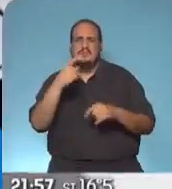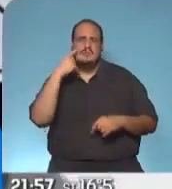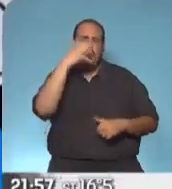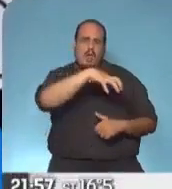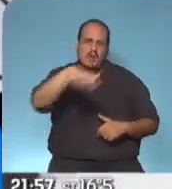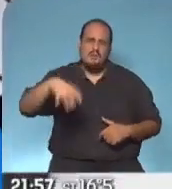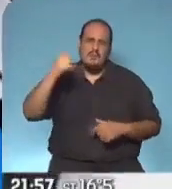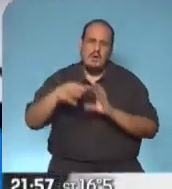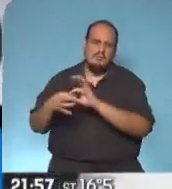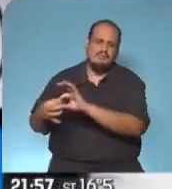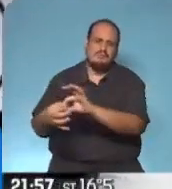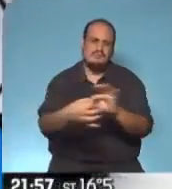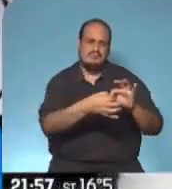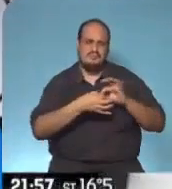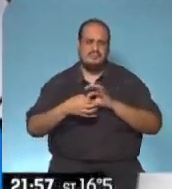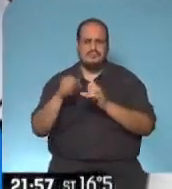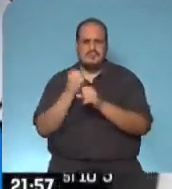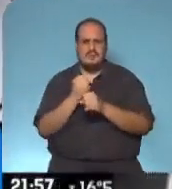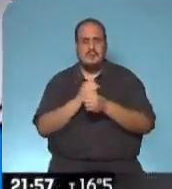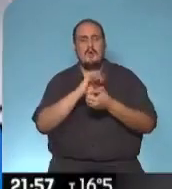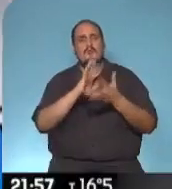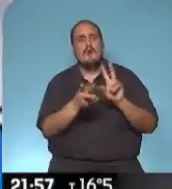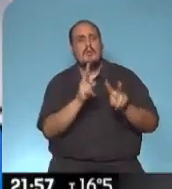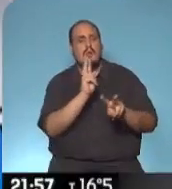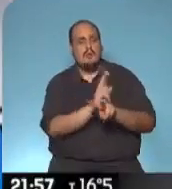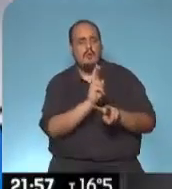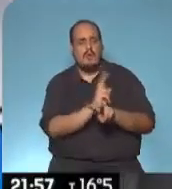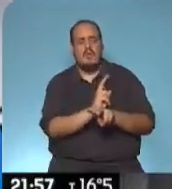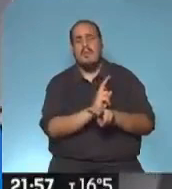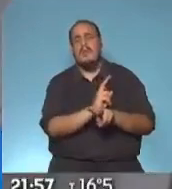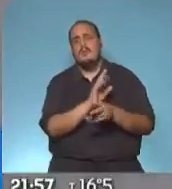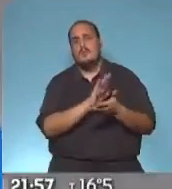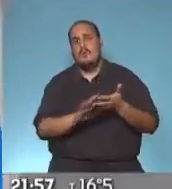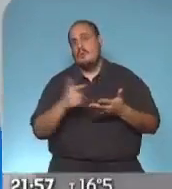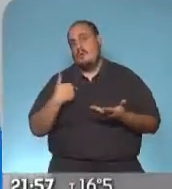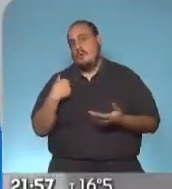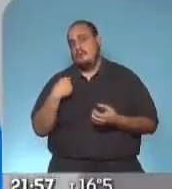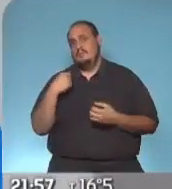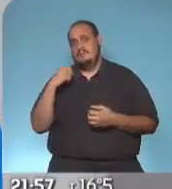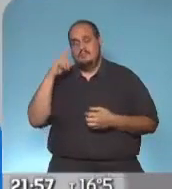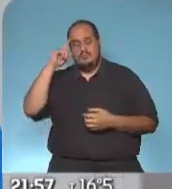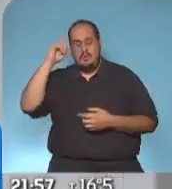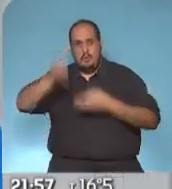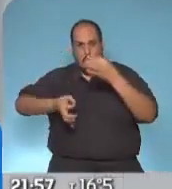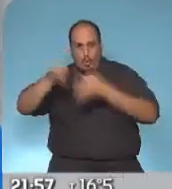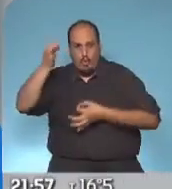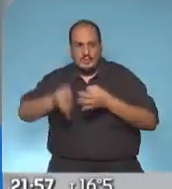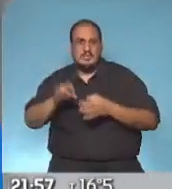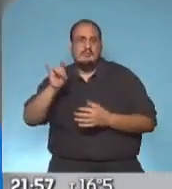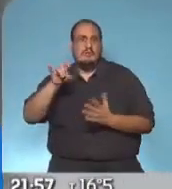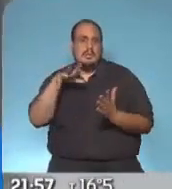aquí, para que se den nuevas medidas de protección, porque el Poder Judicial está trabajando solo con